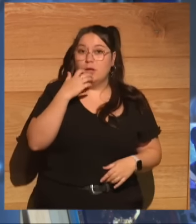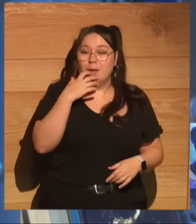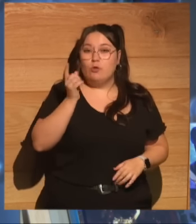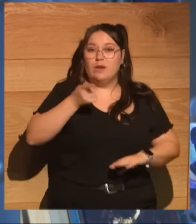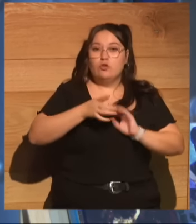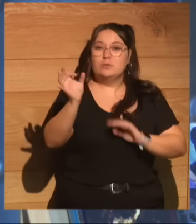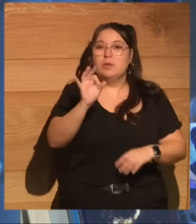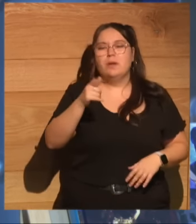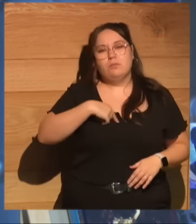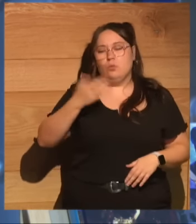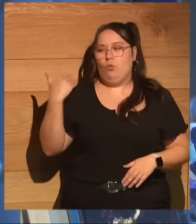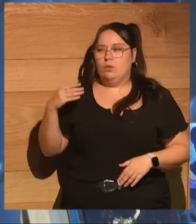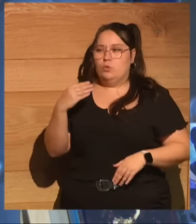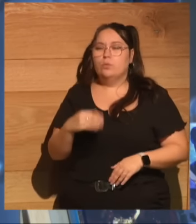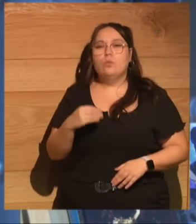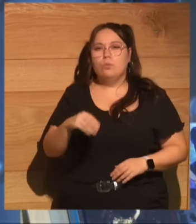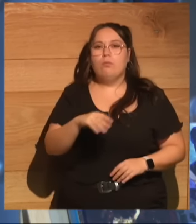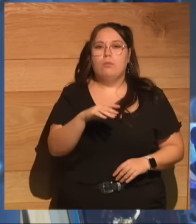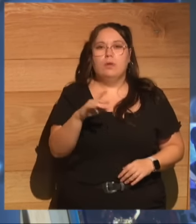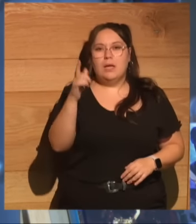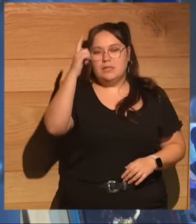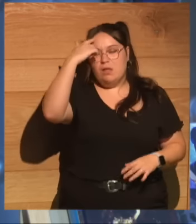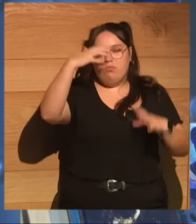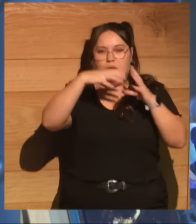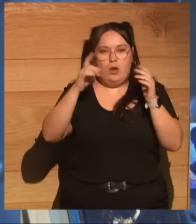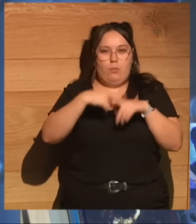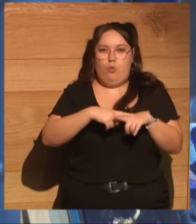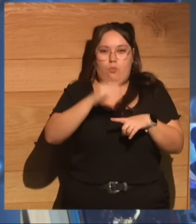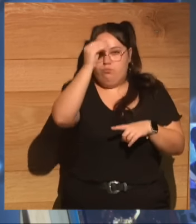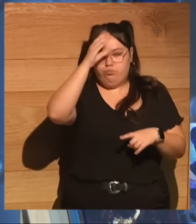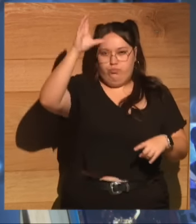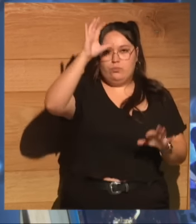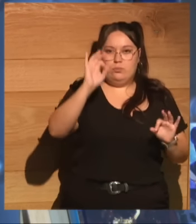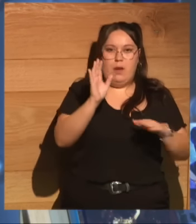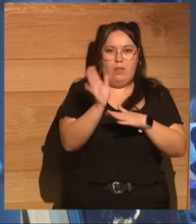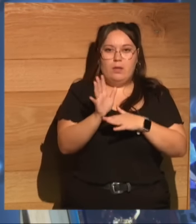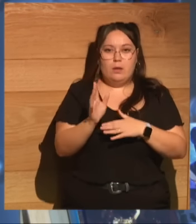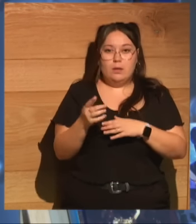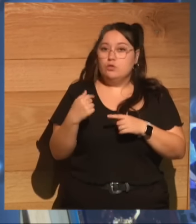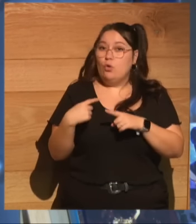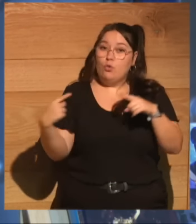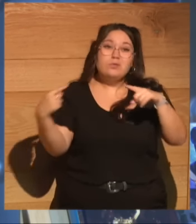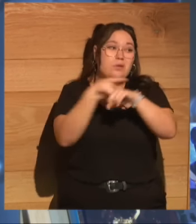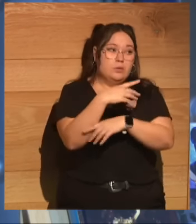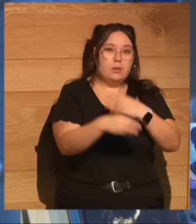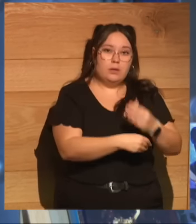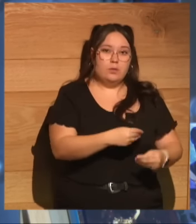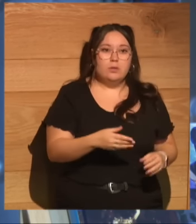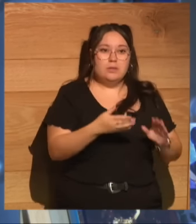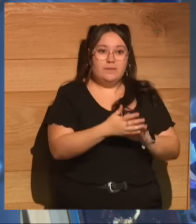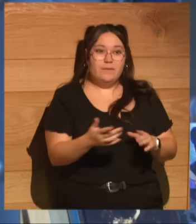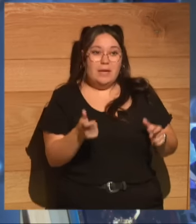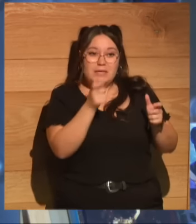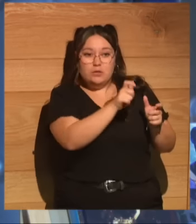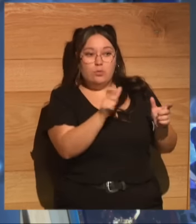que desde su juventud sí que tenía ese cerebro hiperdotado para el cine, está haciendo todo lo contrario, haciendo que esas